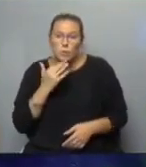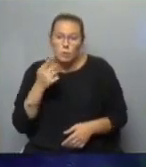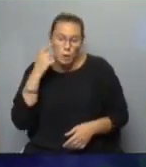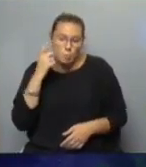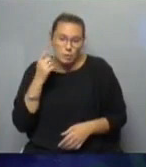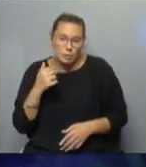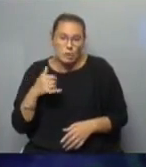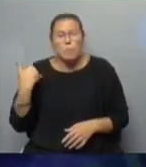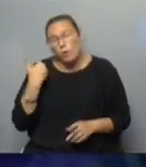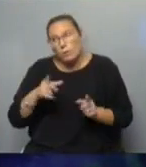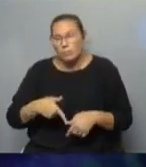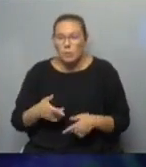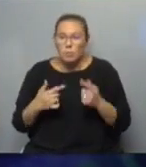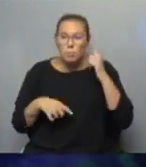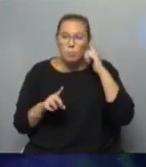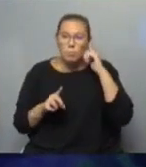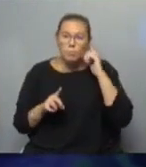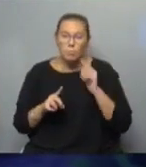sí, más joven también, pero